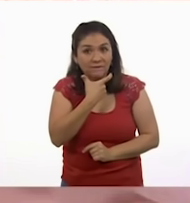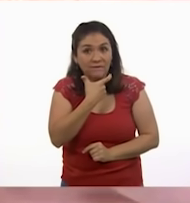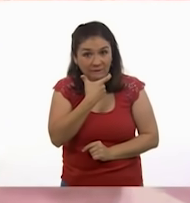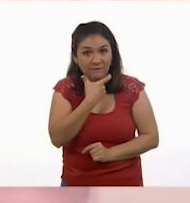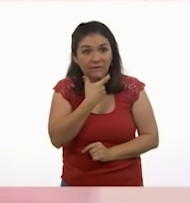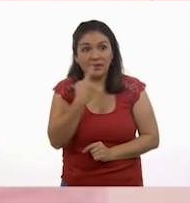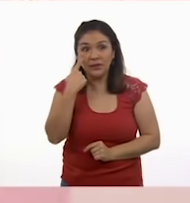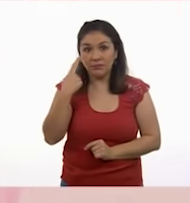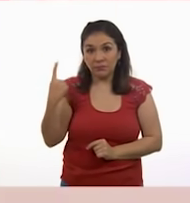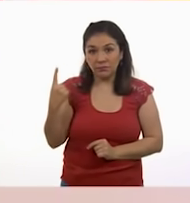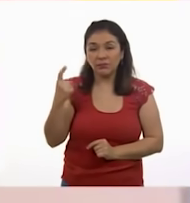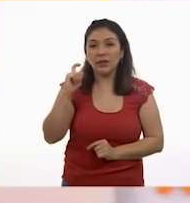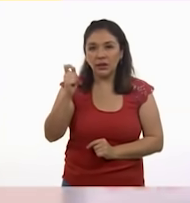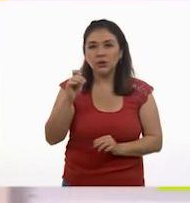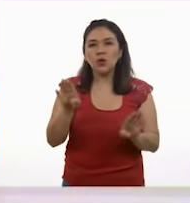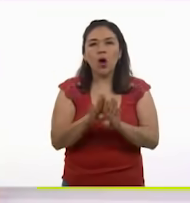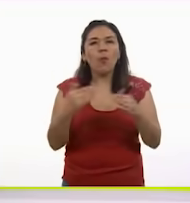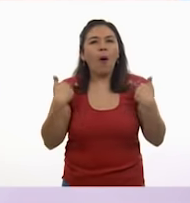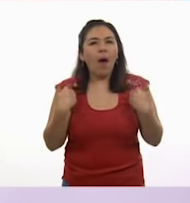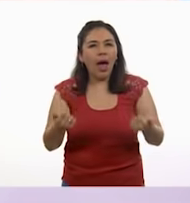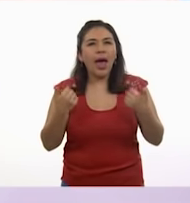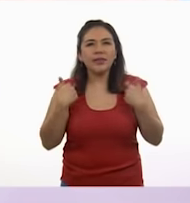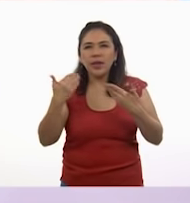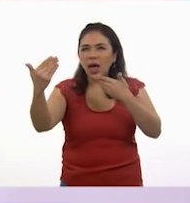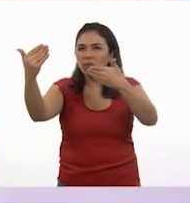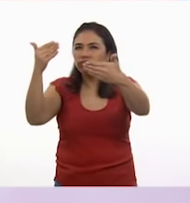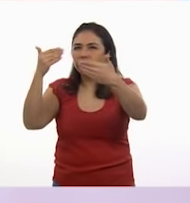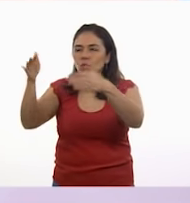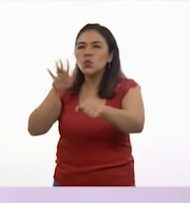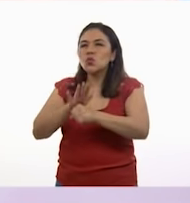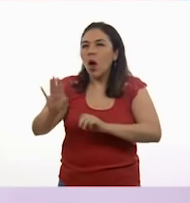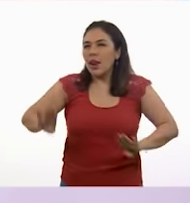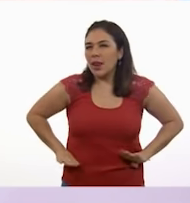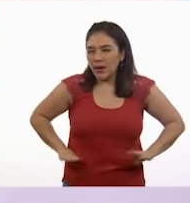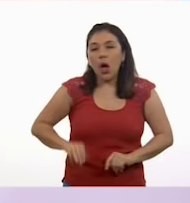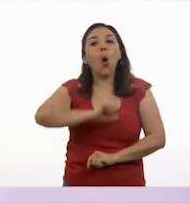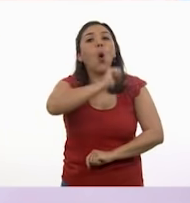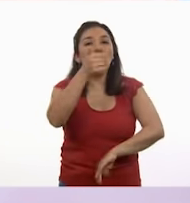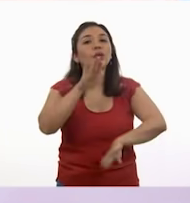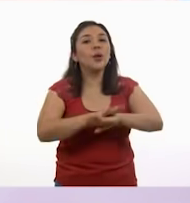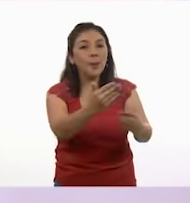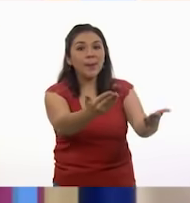para que vayamos haciendo referencia con lo que tenemos aquí medio sacar la que sea